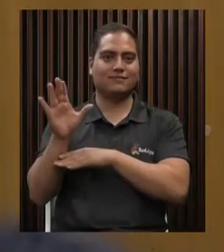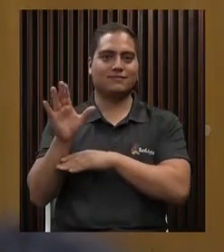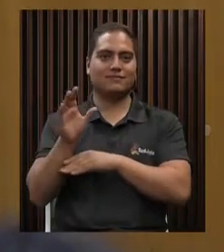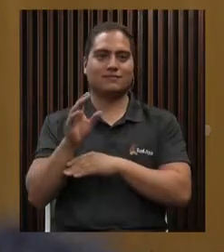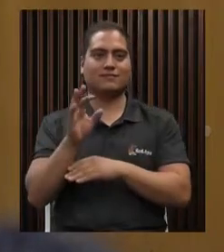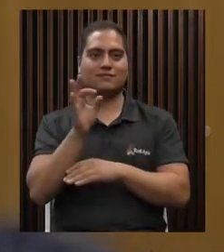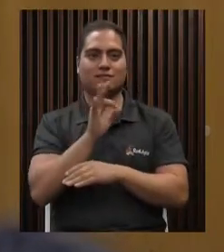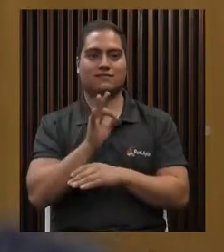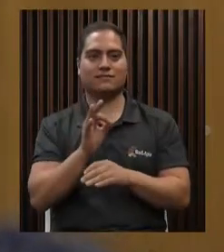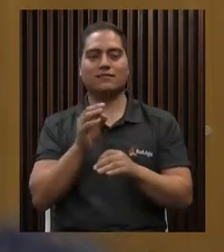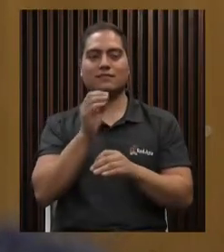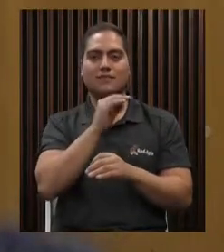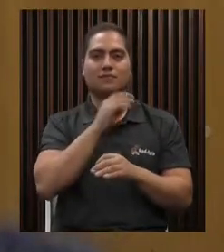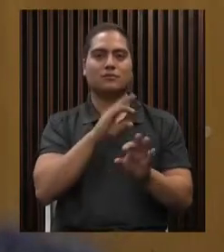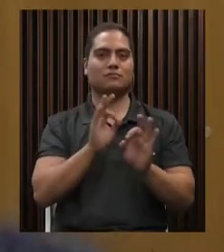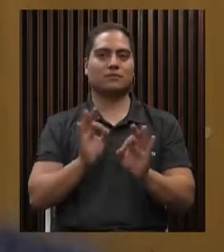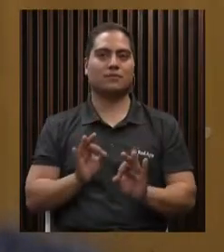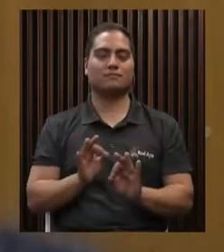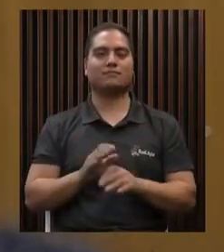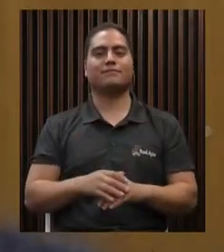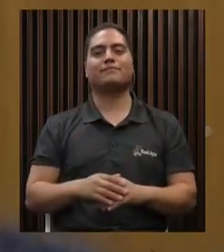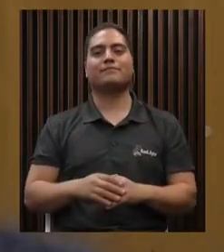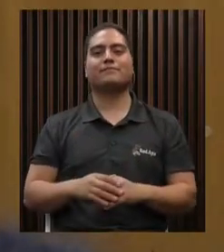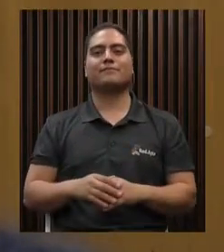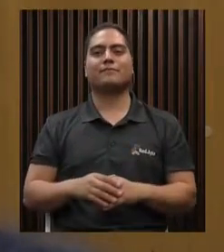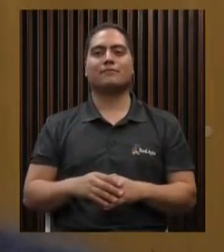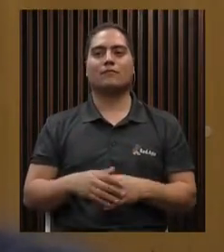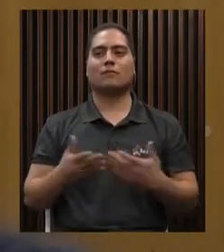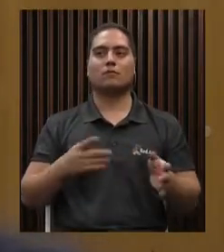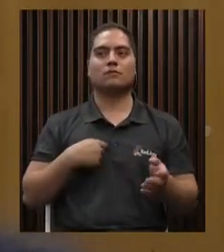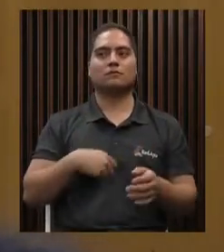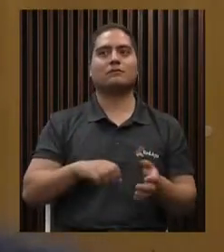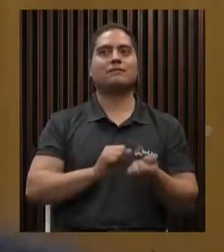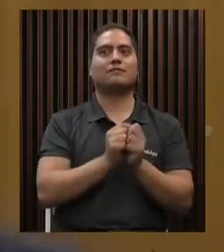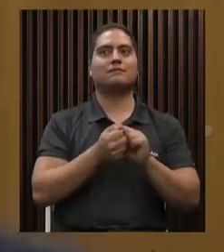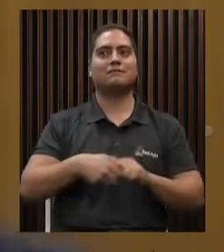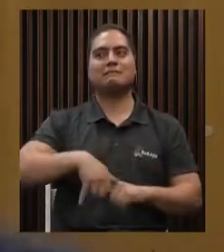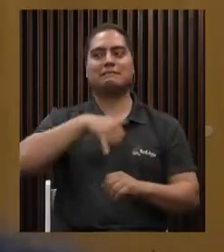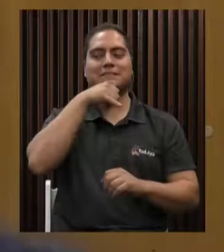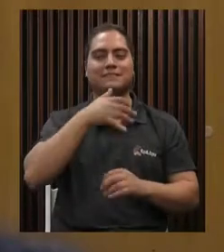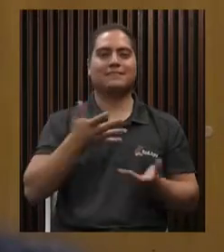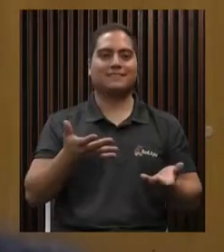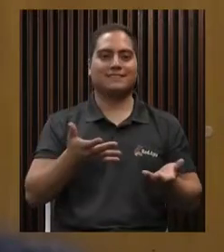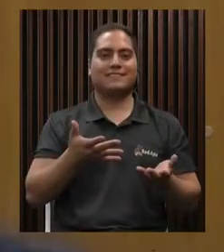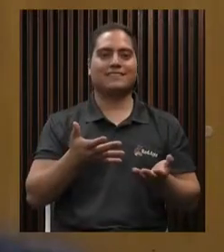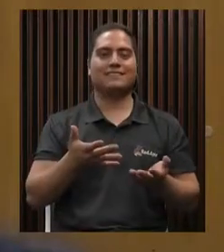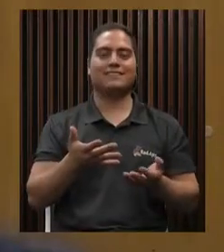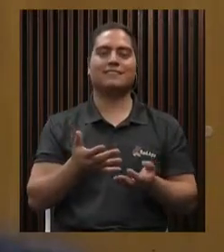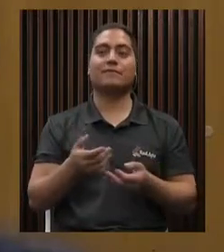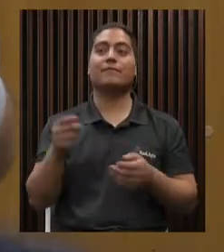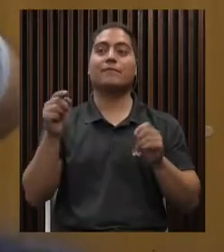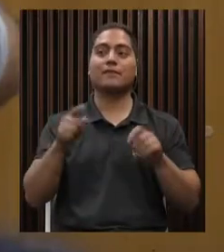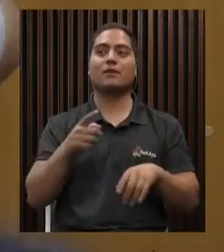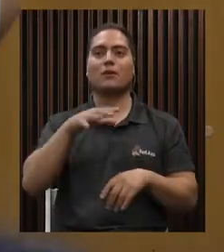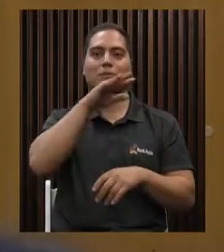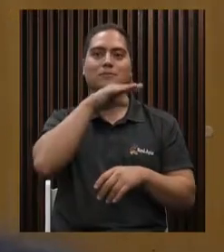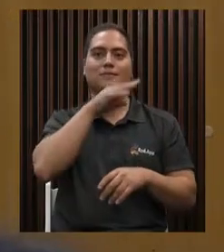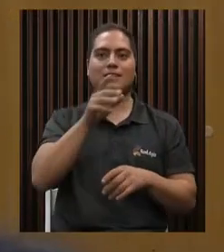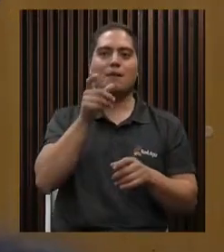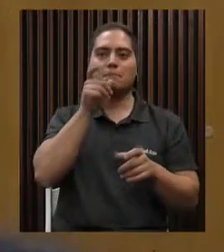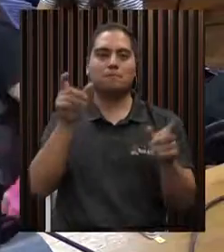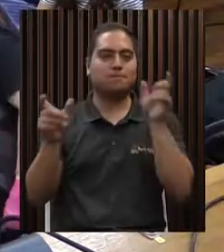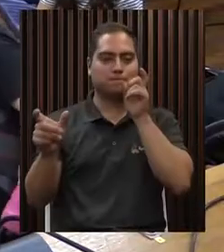No sé cómo va a funcionar toda la traducción, pero bueno. Porque aquí se utiliza un juego de